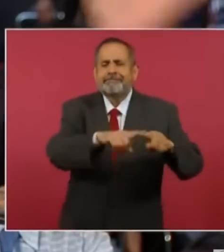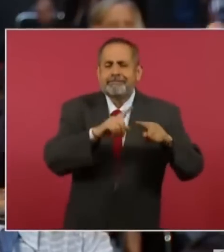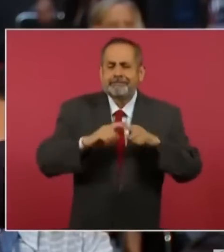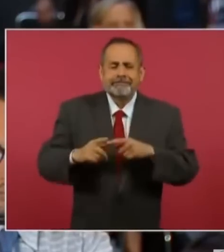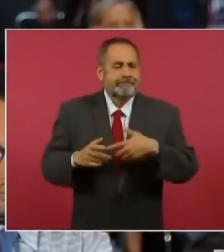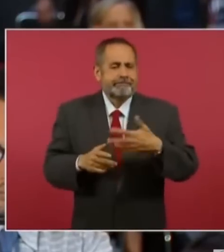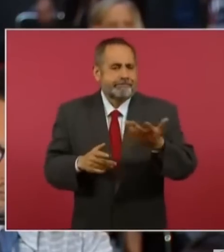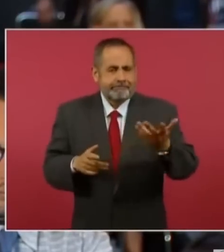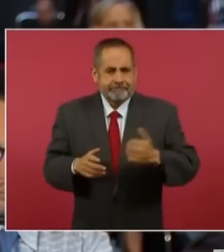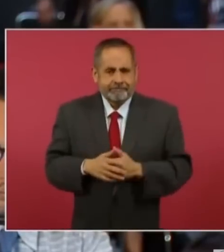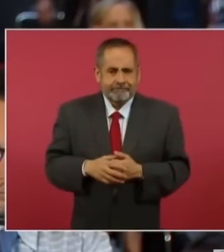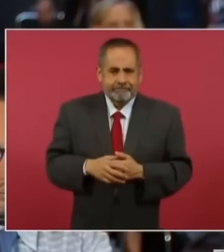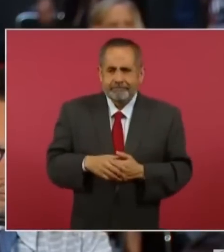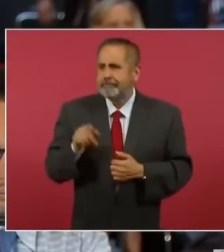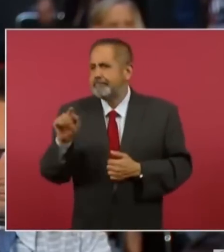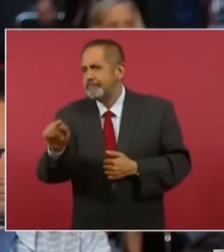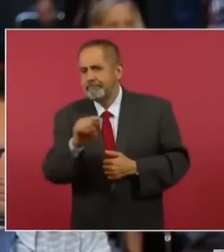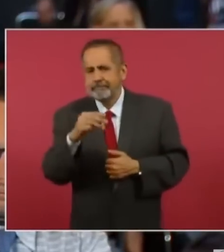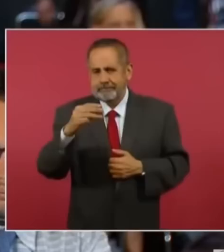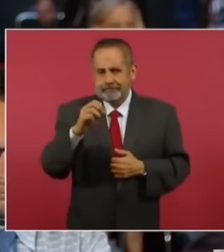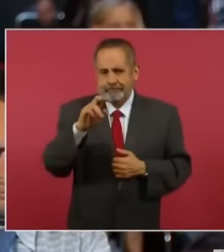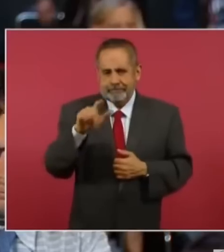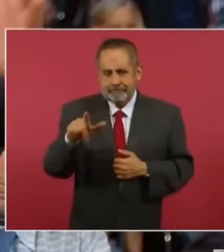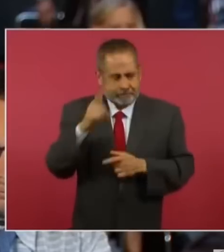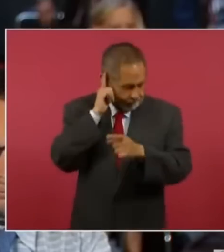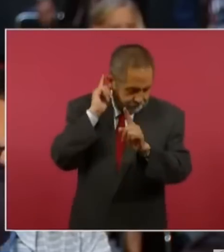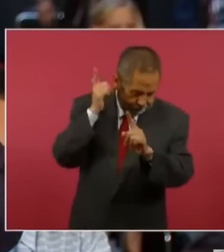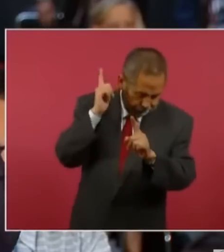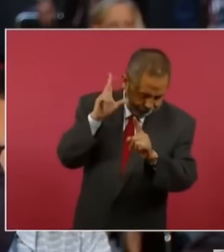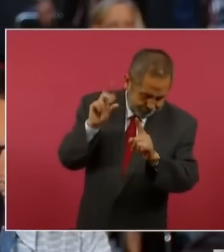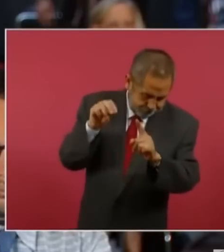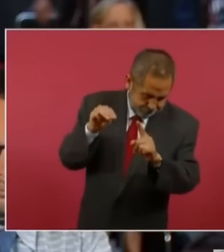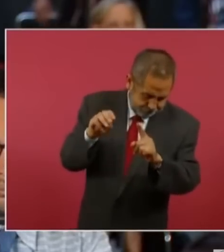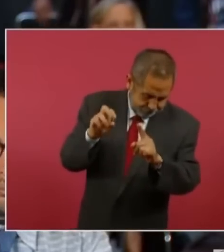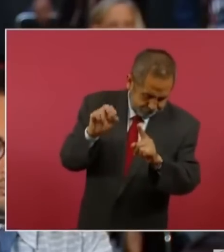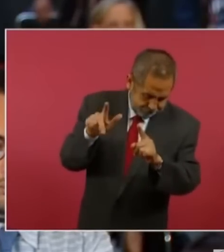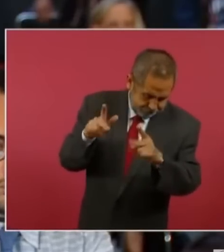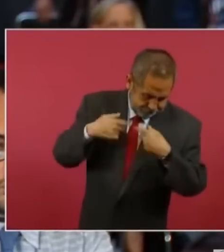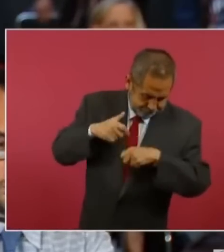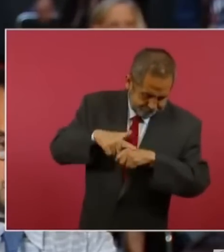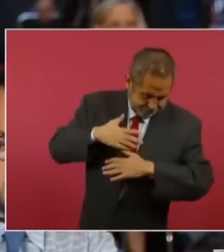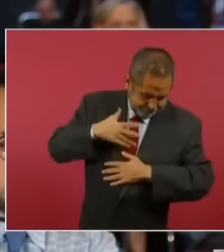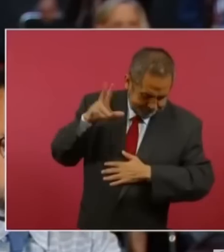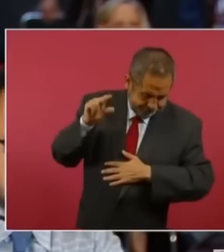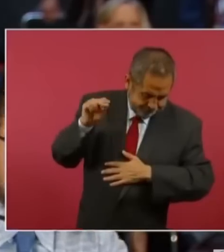Monreal? Espero que no, pero bueno, esa es opinión personal.